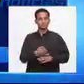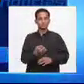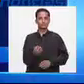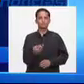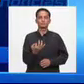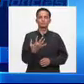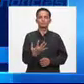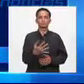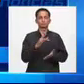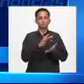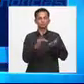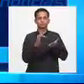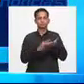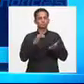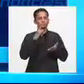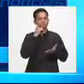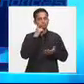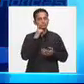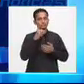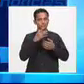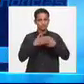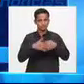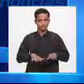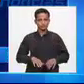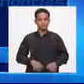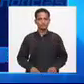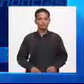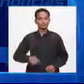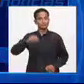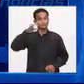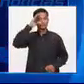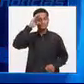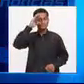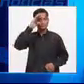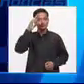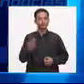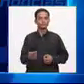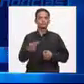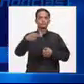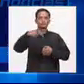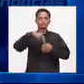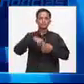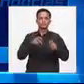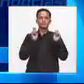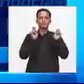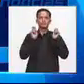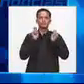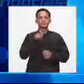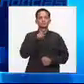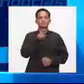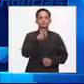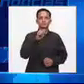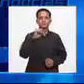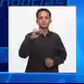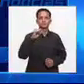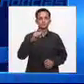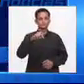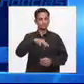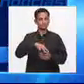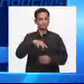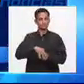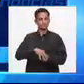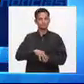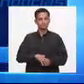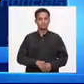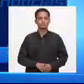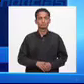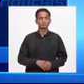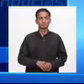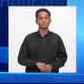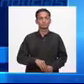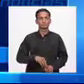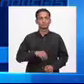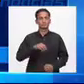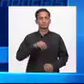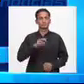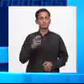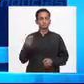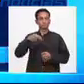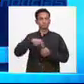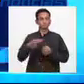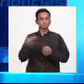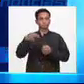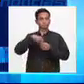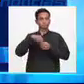rápido de votos Policía Nacional participará en la campaña tienen derecho a votar consejo de participación